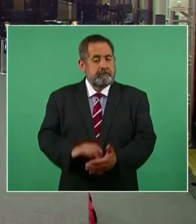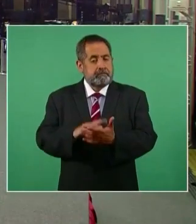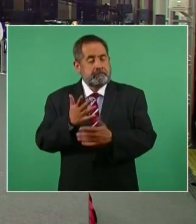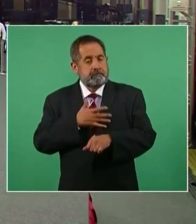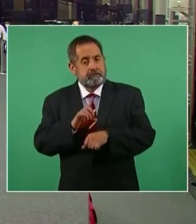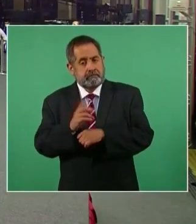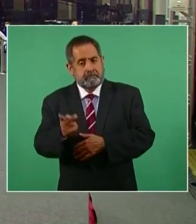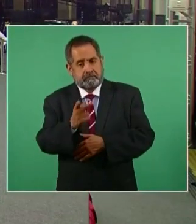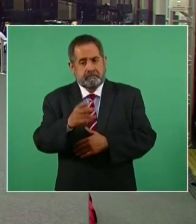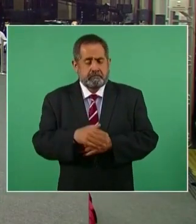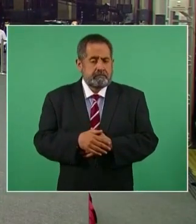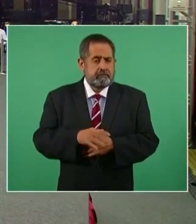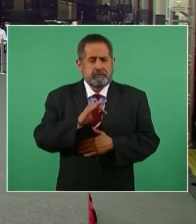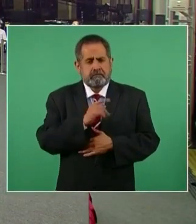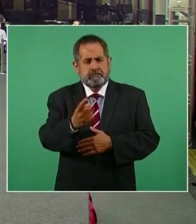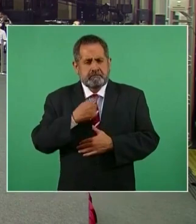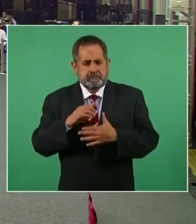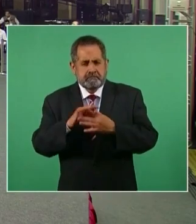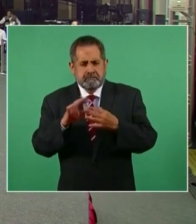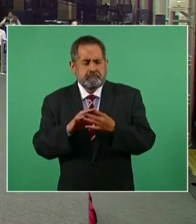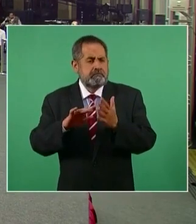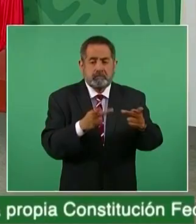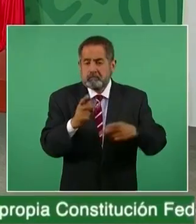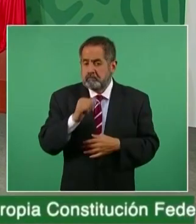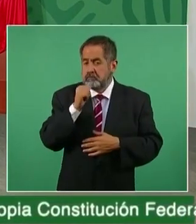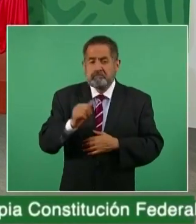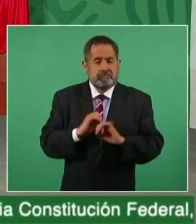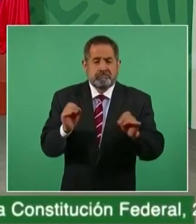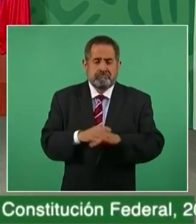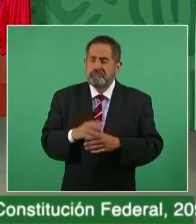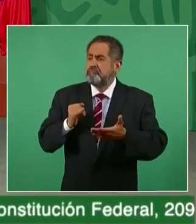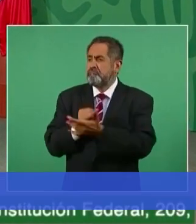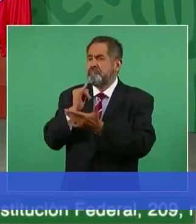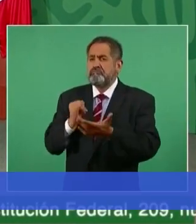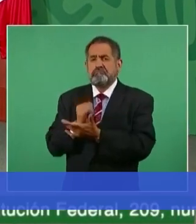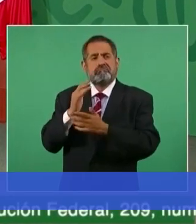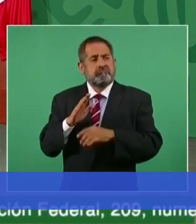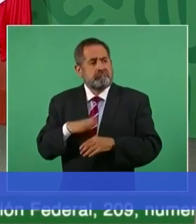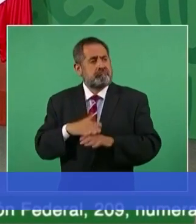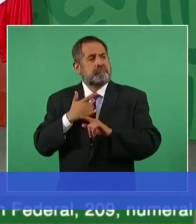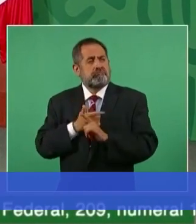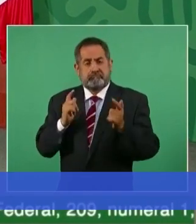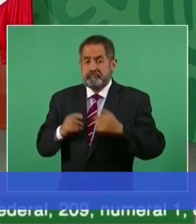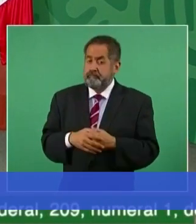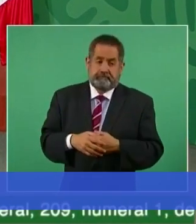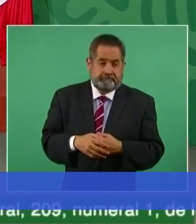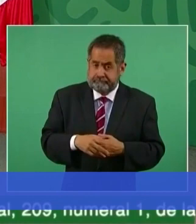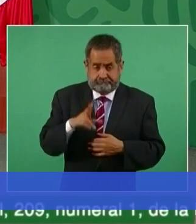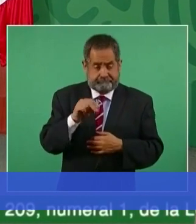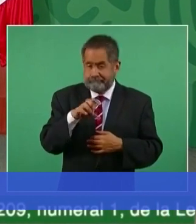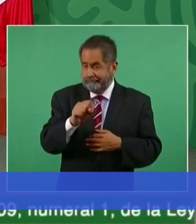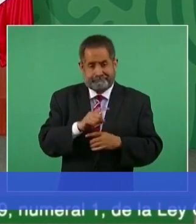calificando su gestión como una de las peores en la historia. Actúa como si fuese autónomo, independiente,